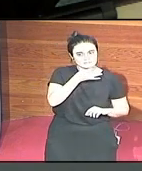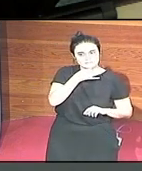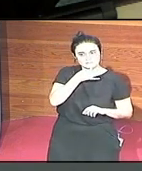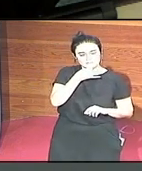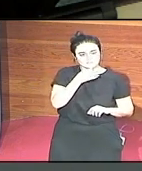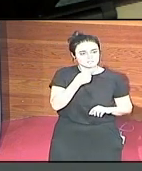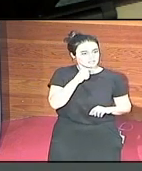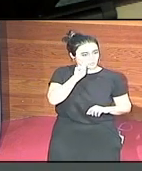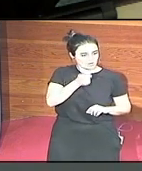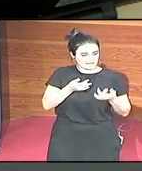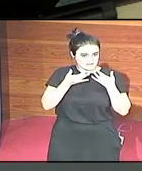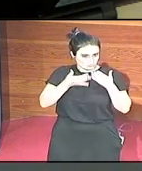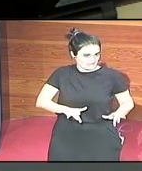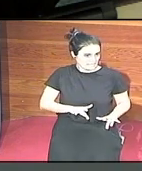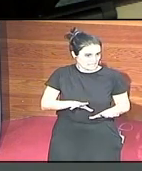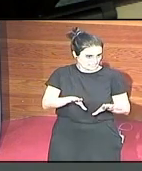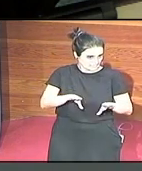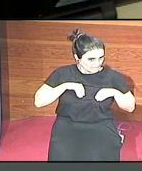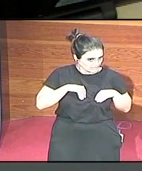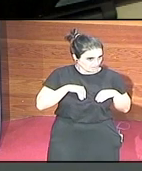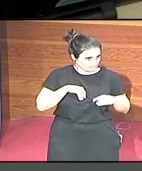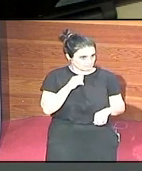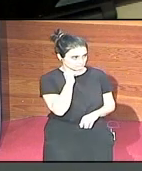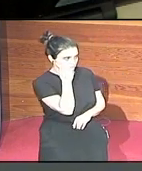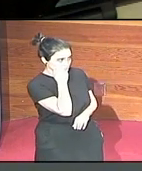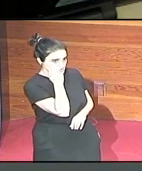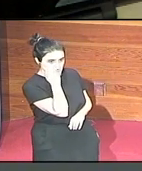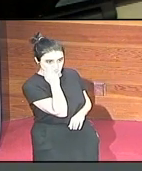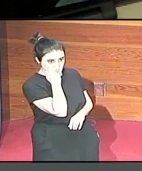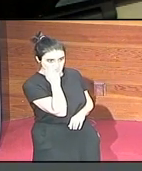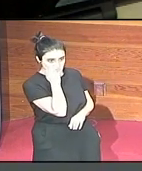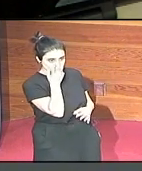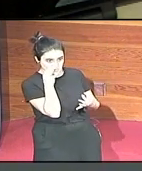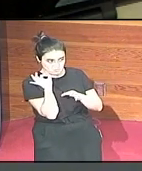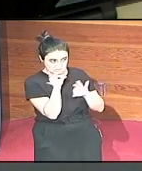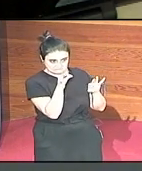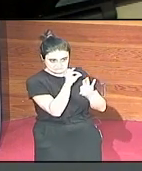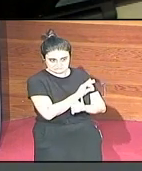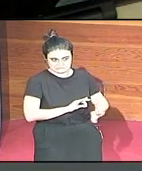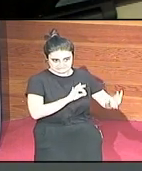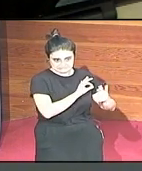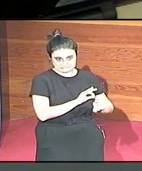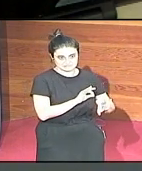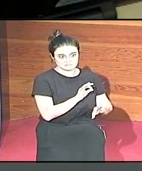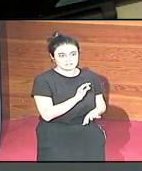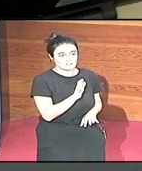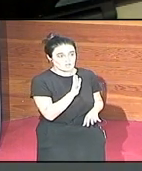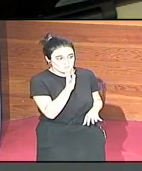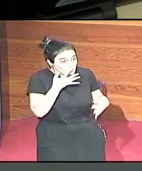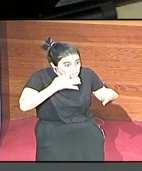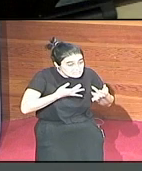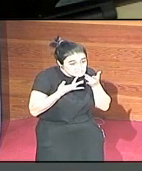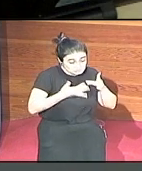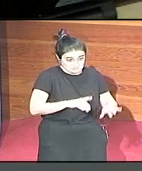para Ucrania. Moscú no prestó ninguna atención a estas declaraciones, porque no persigue la